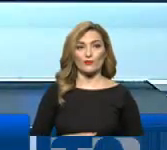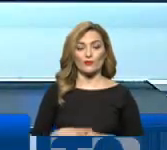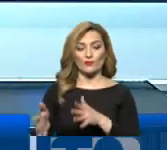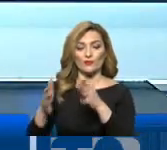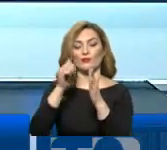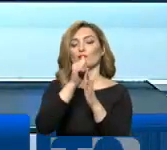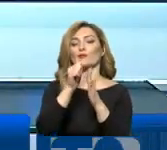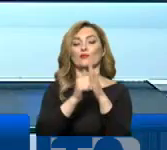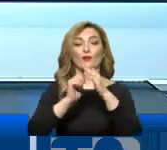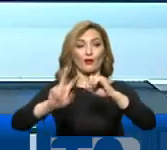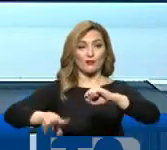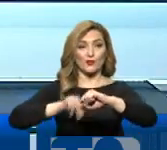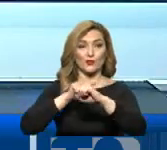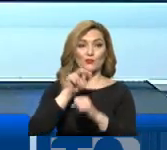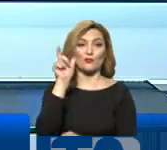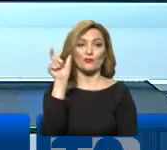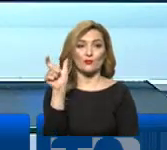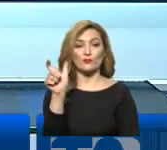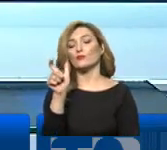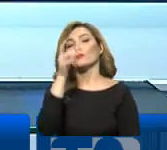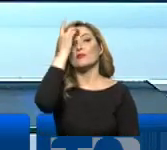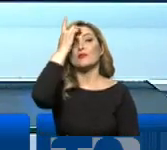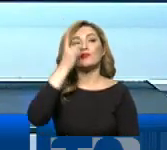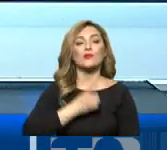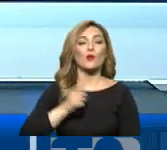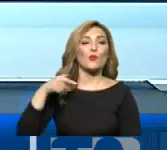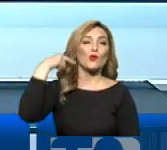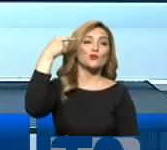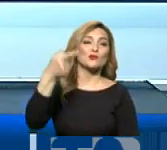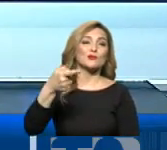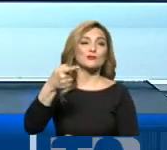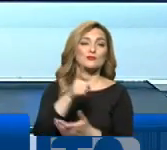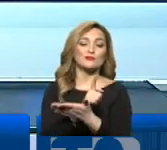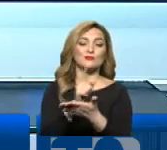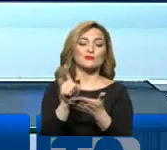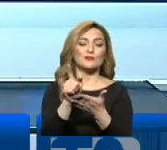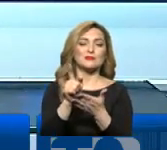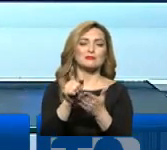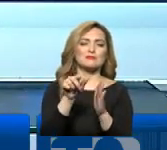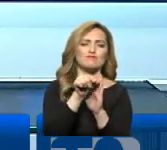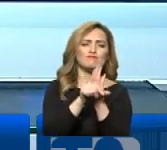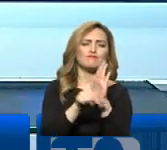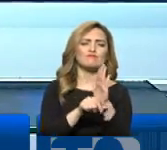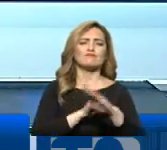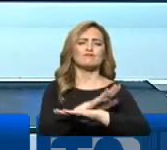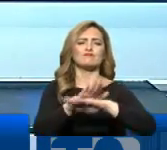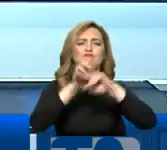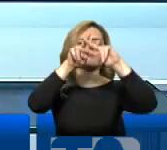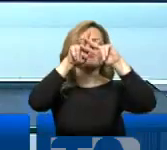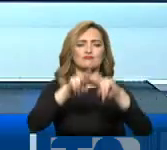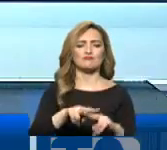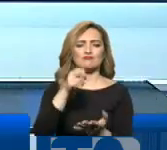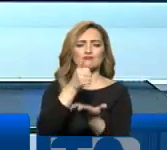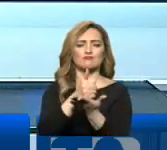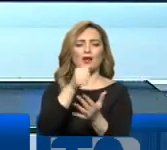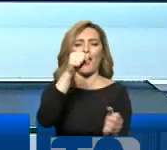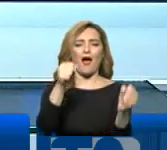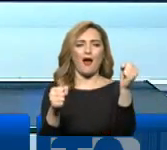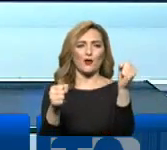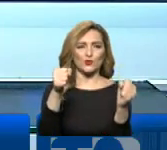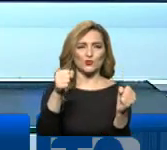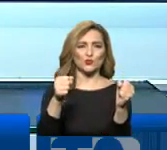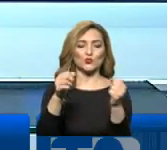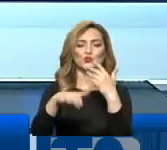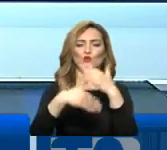La Agencia Nacional de Tránsito definirá la próxima semana los lineamientos respecto de revisión y matriculación vehicular